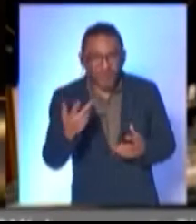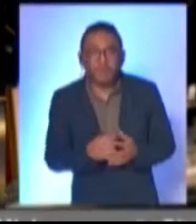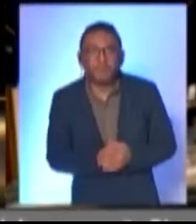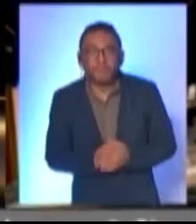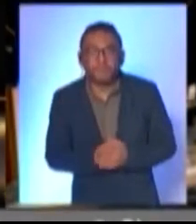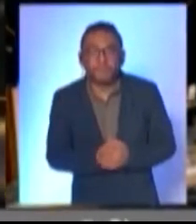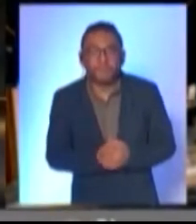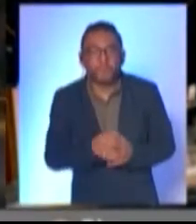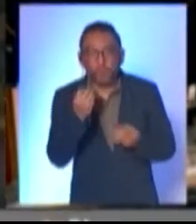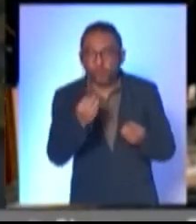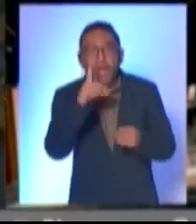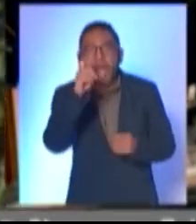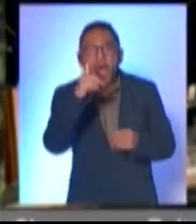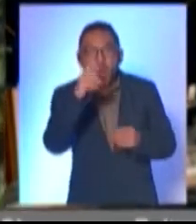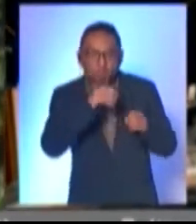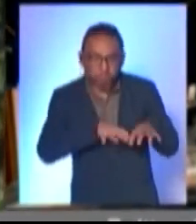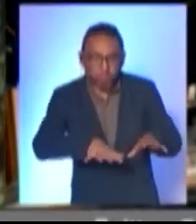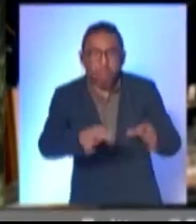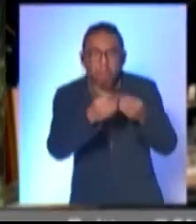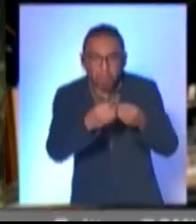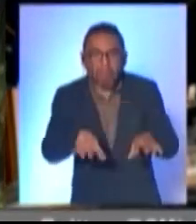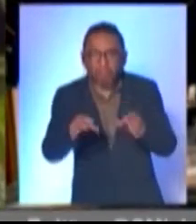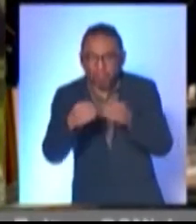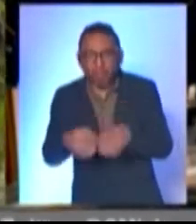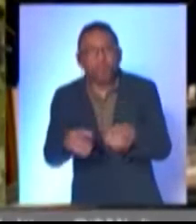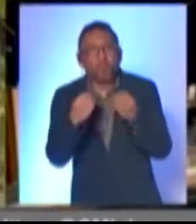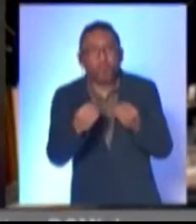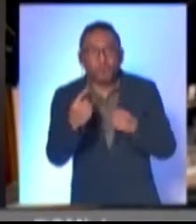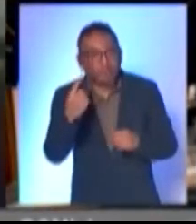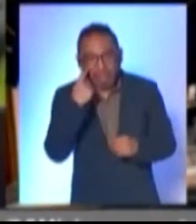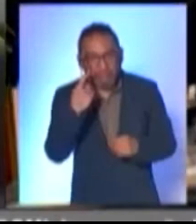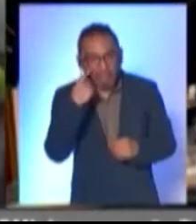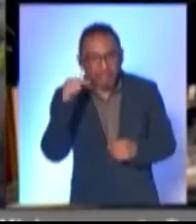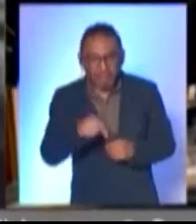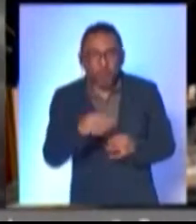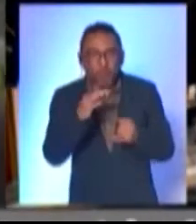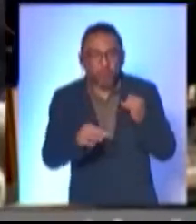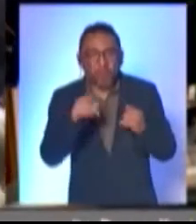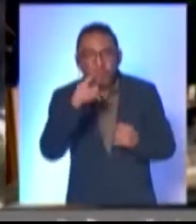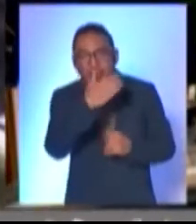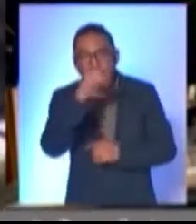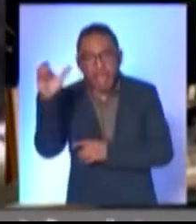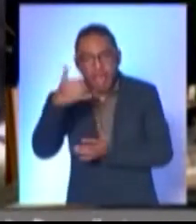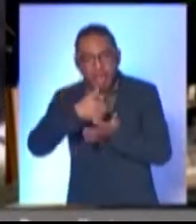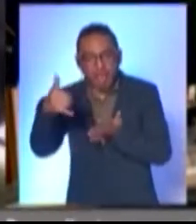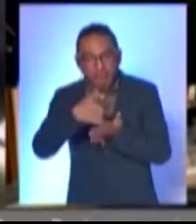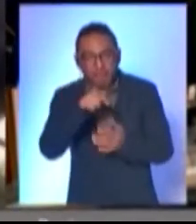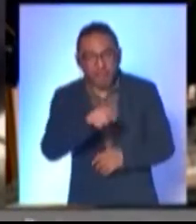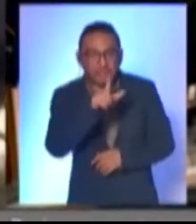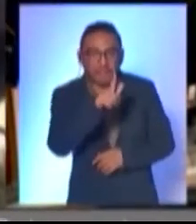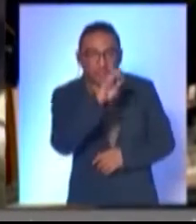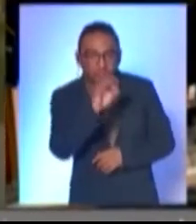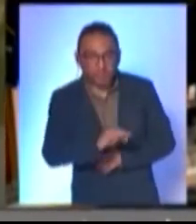de racionamiento del agua, es muy desmedido. Por ejemplo, tenemos cultivos, la agricultura se lleva el 70%